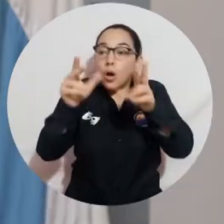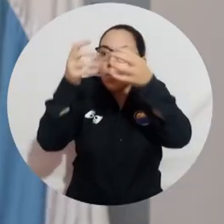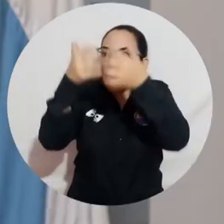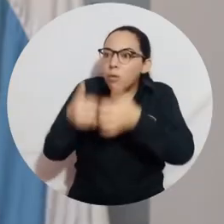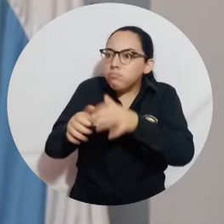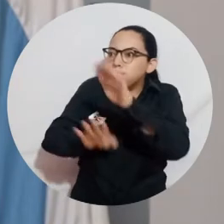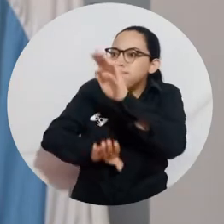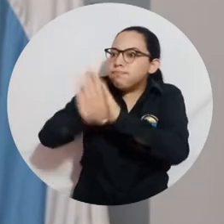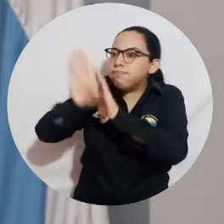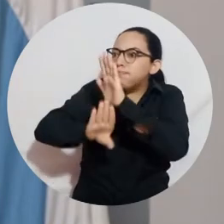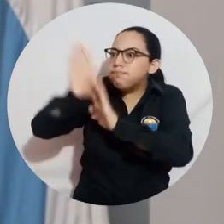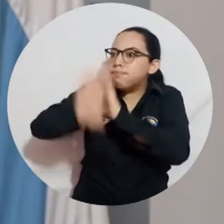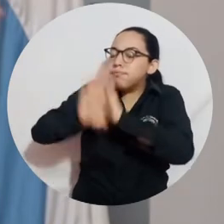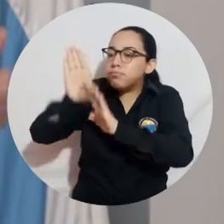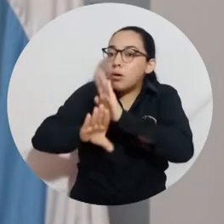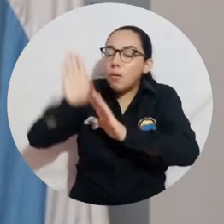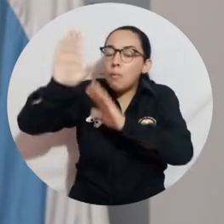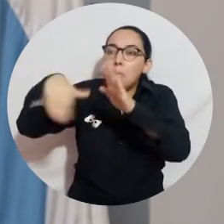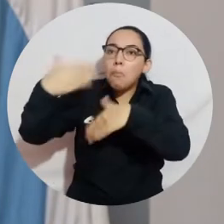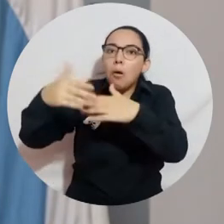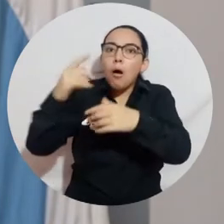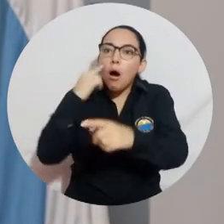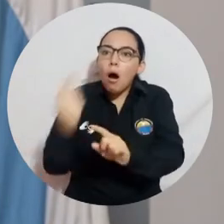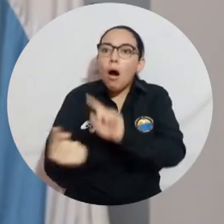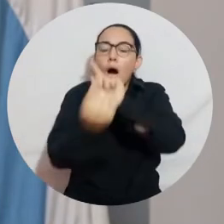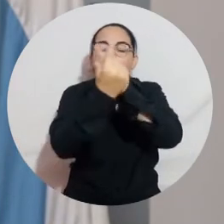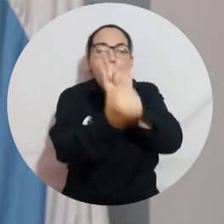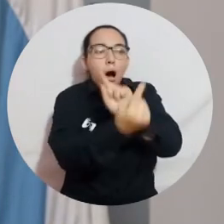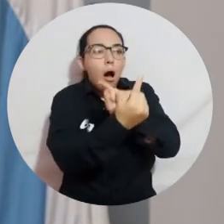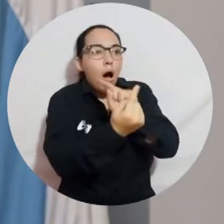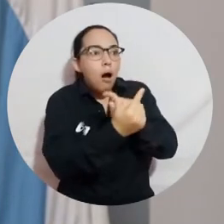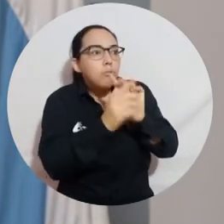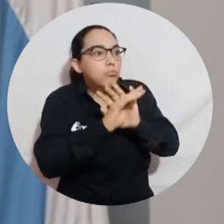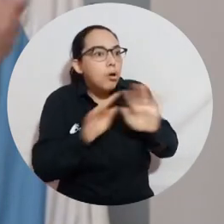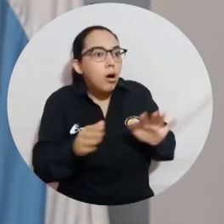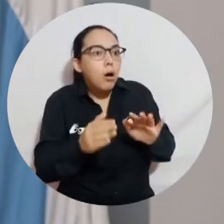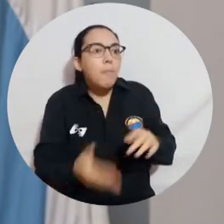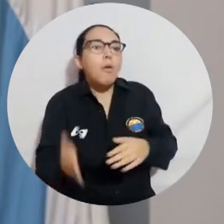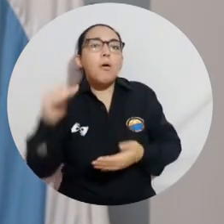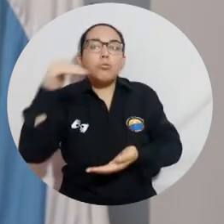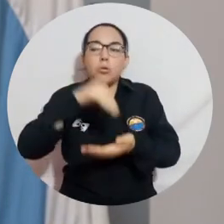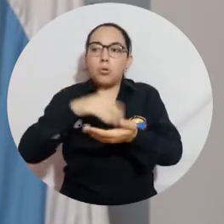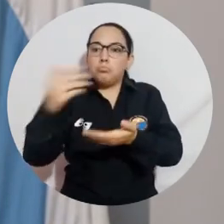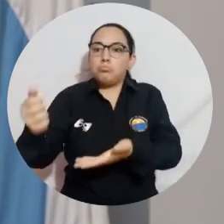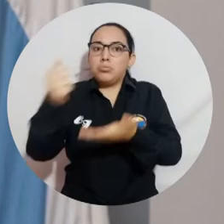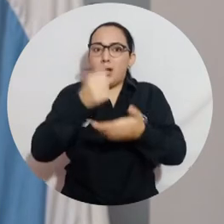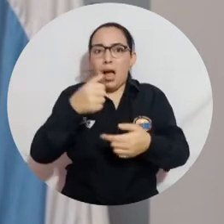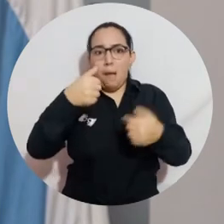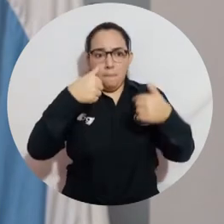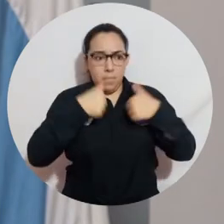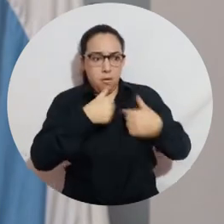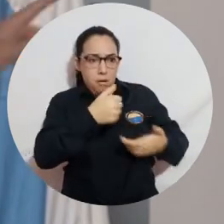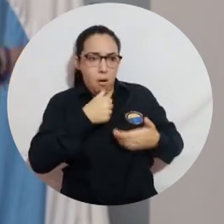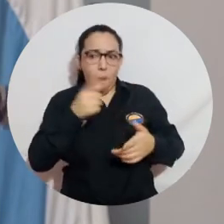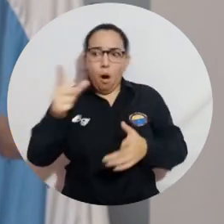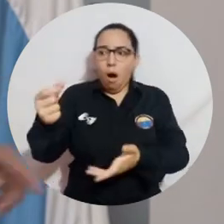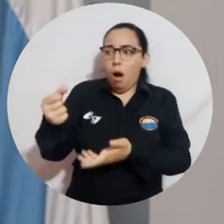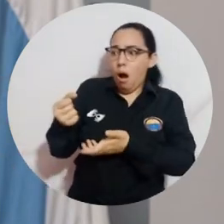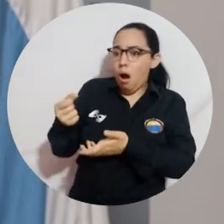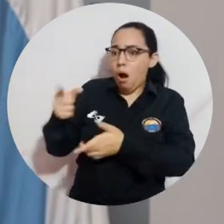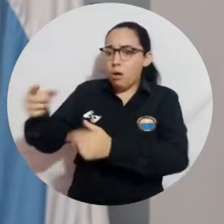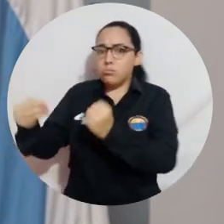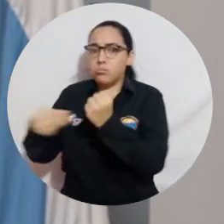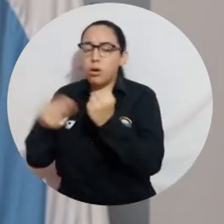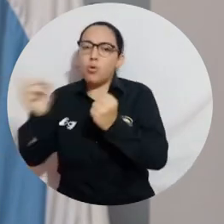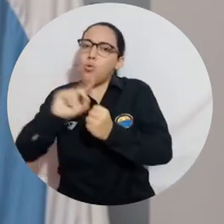Ojalá sus empresas prosperen y en un año nos estemos en contra de decir ya estamos facturando o en dos o en tres y luego le devuelvan, no a mí o al director